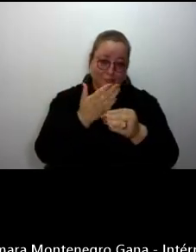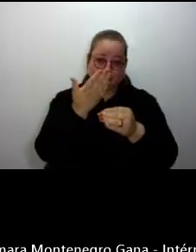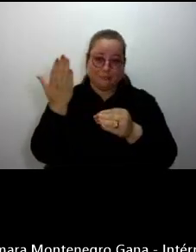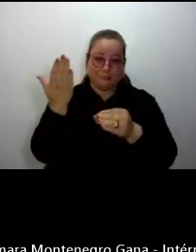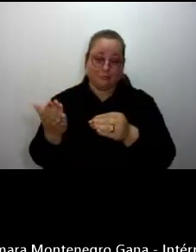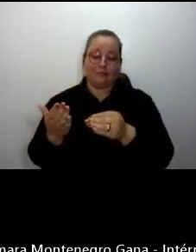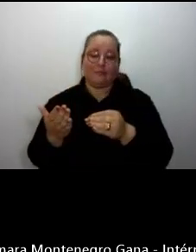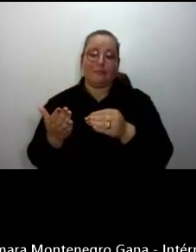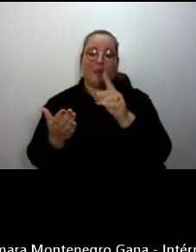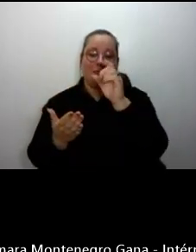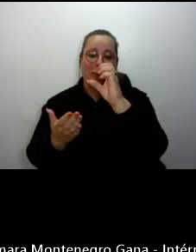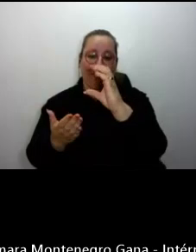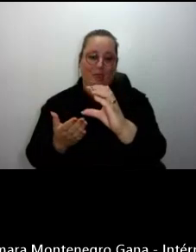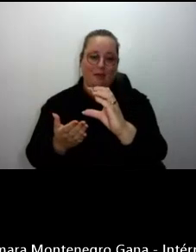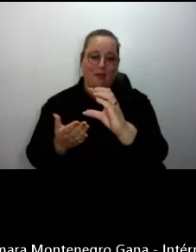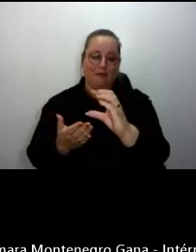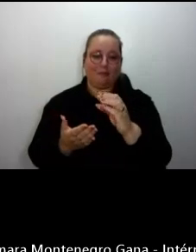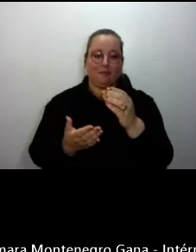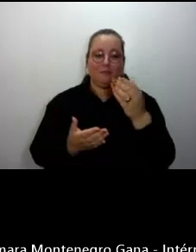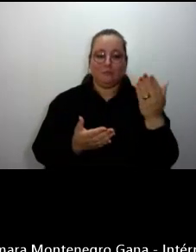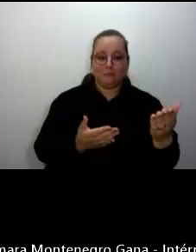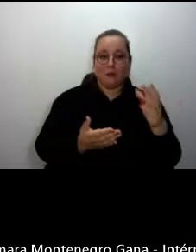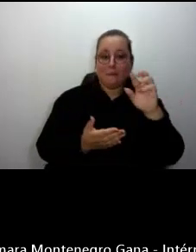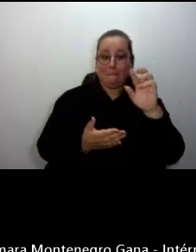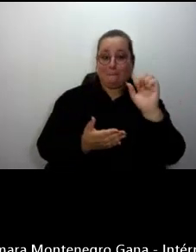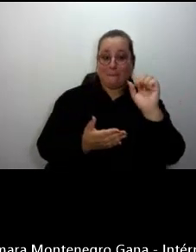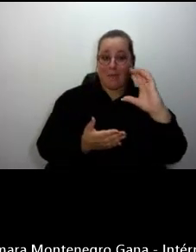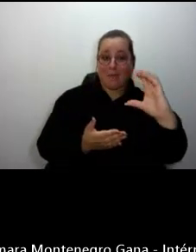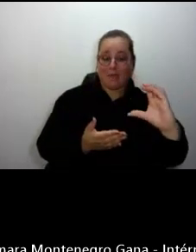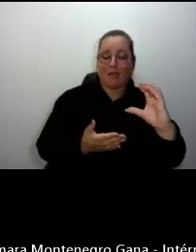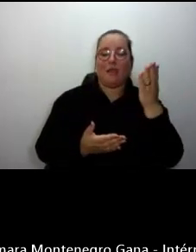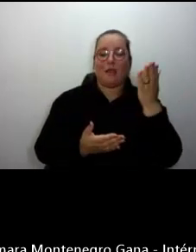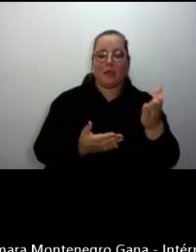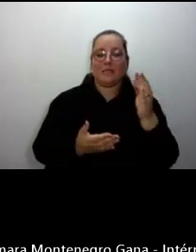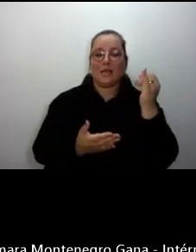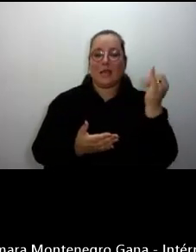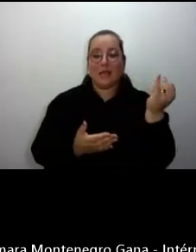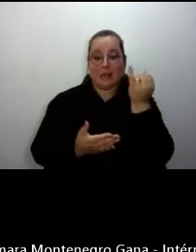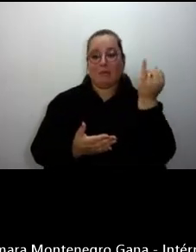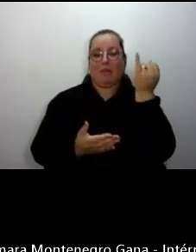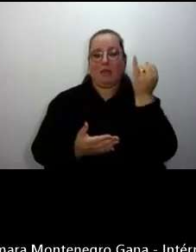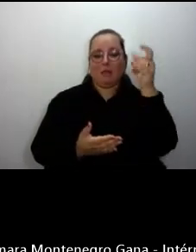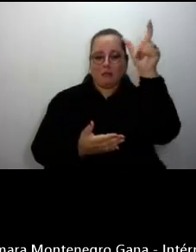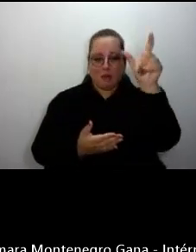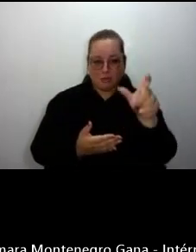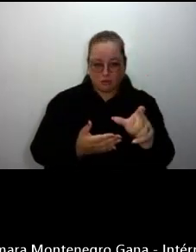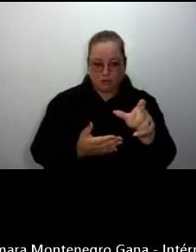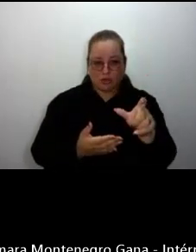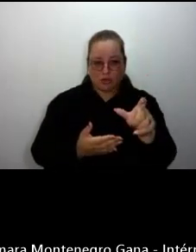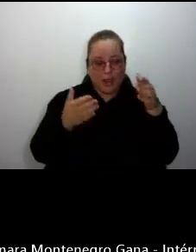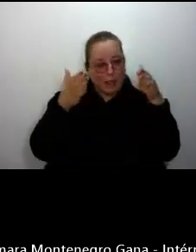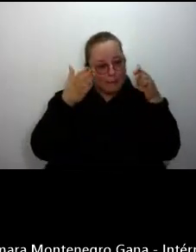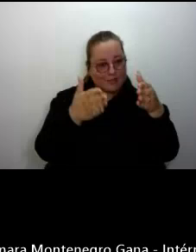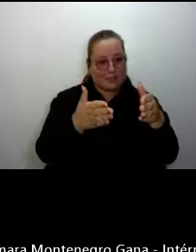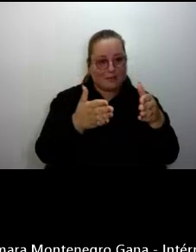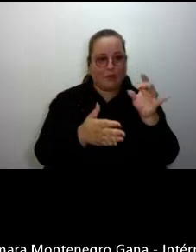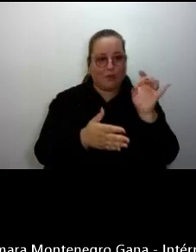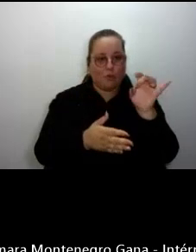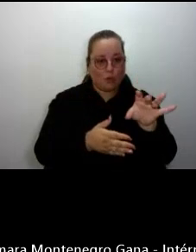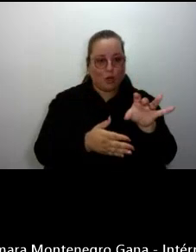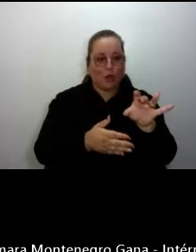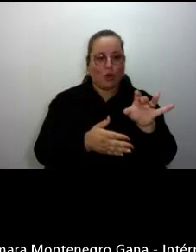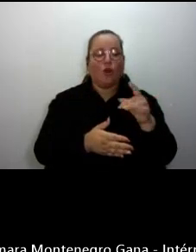DEC. Vamos a entender de que el PAEC, ¿verdad?, es un plan individual, como lo habíamos dicho, que va a especificar, ¿verdad?,